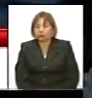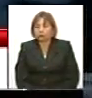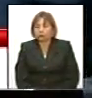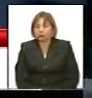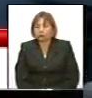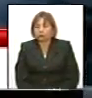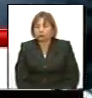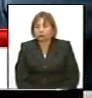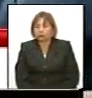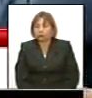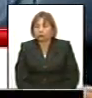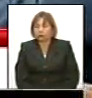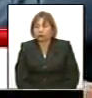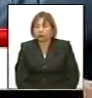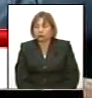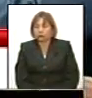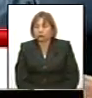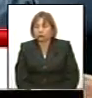congresista?